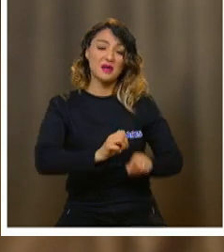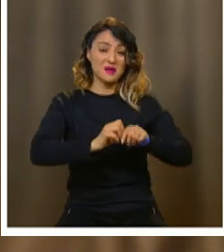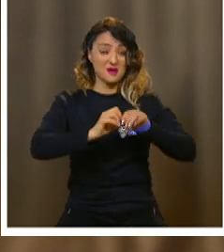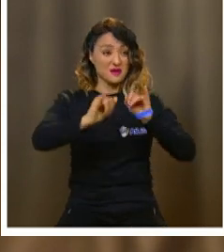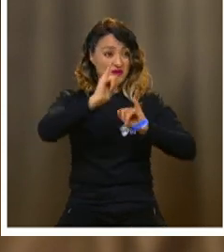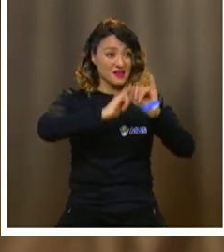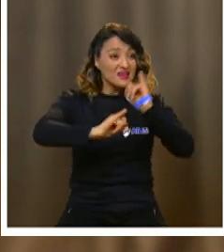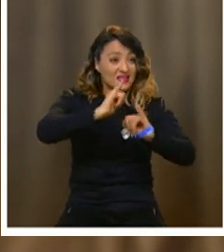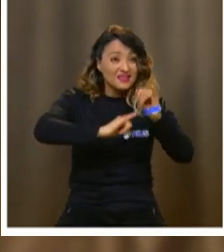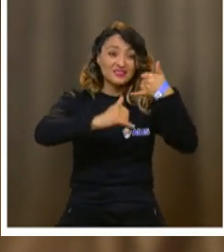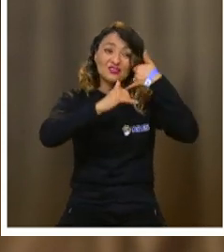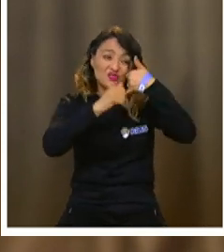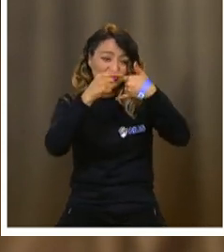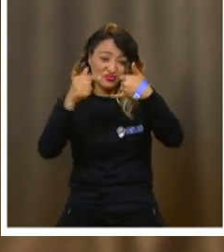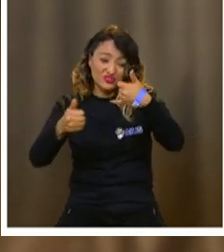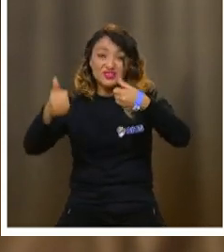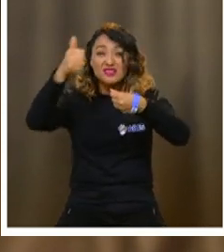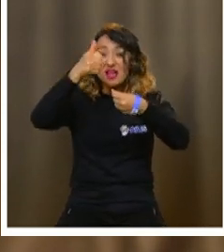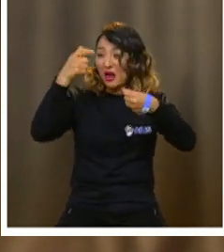a reemplazar al ser humano.